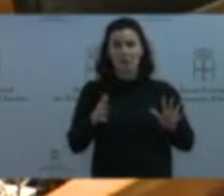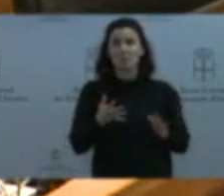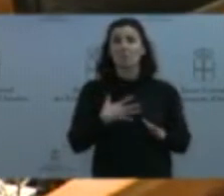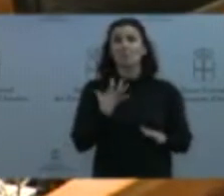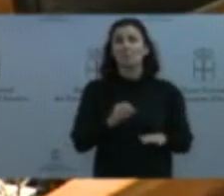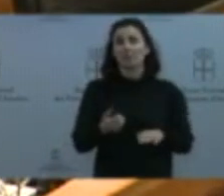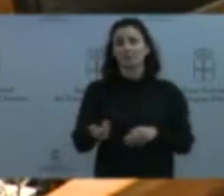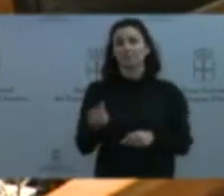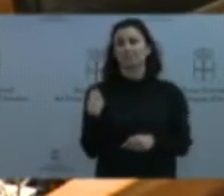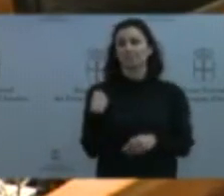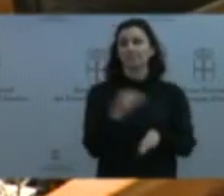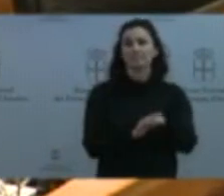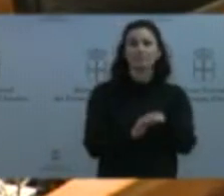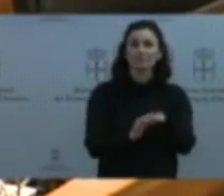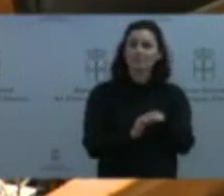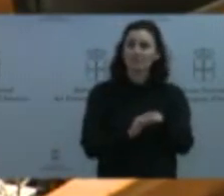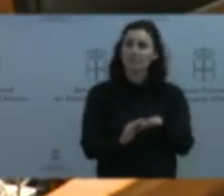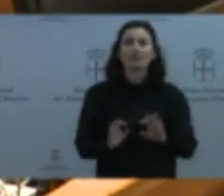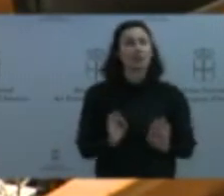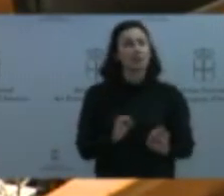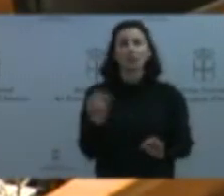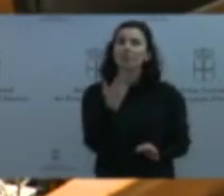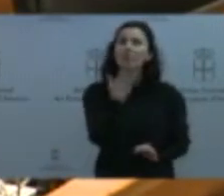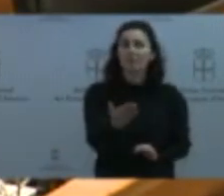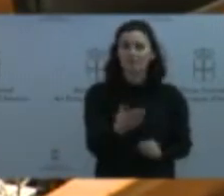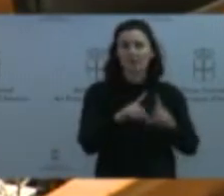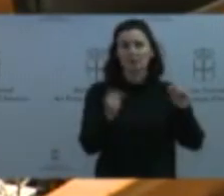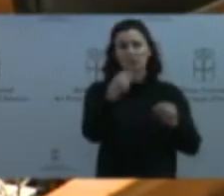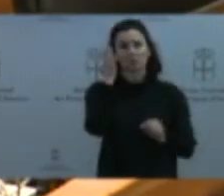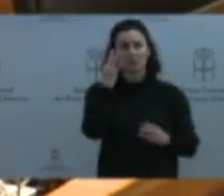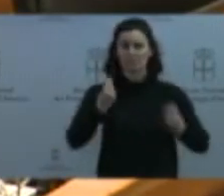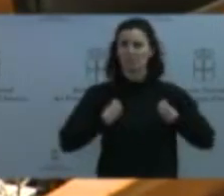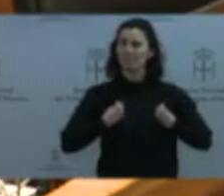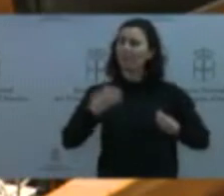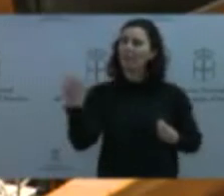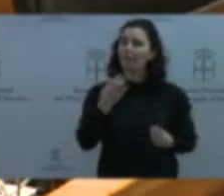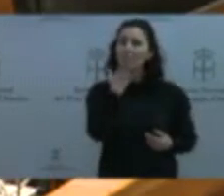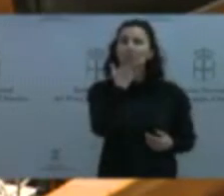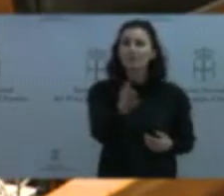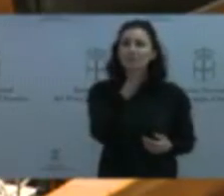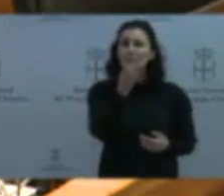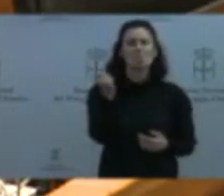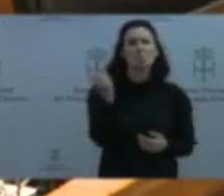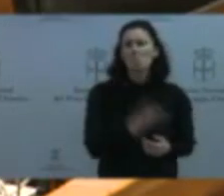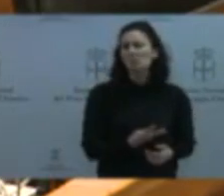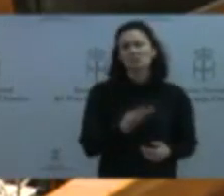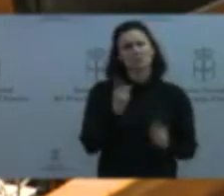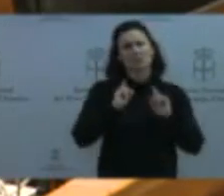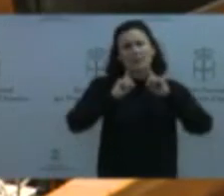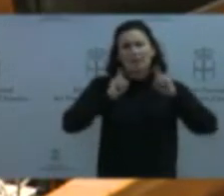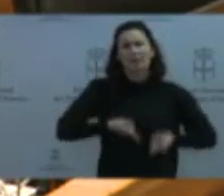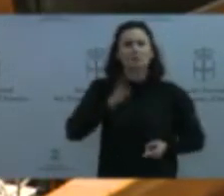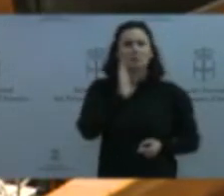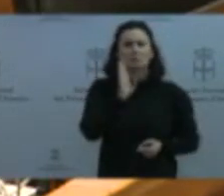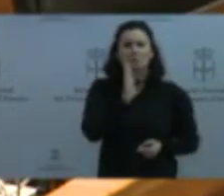perdón a las asturianas y a los asturianos por los muchos casos de corrupción habidos durante estos años y ocurridos bajo